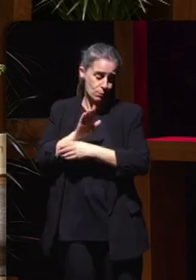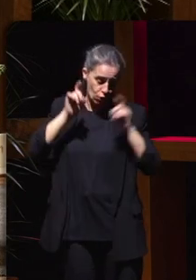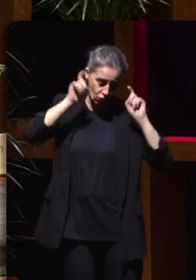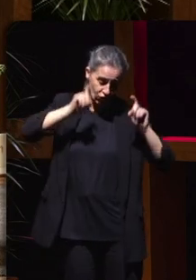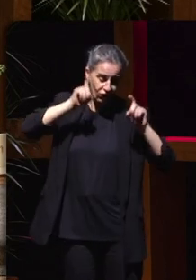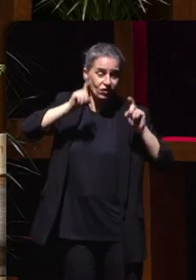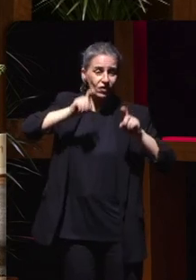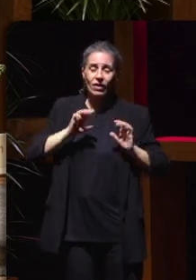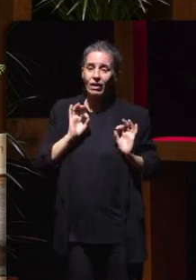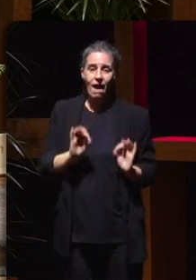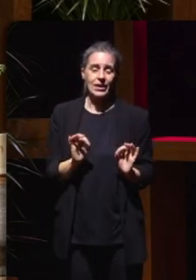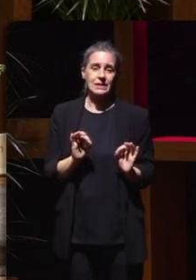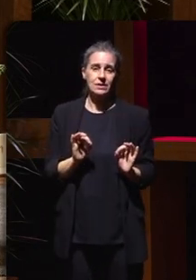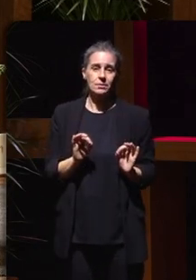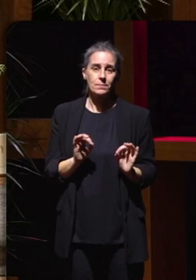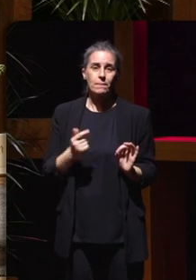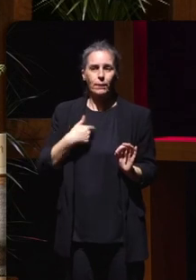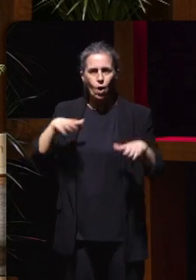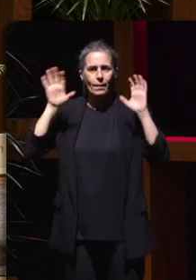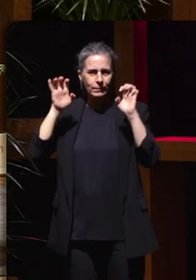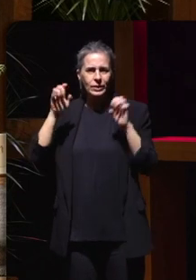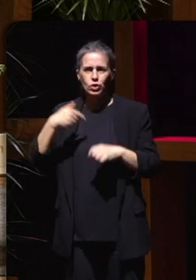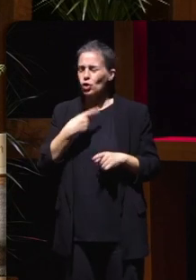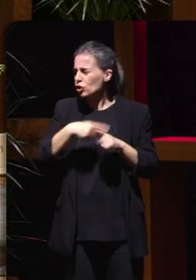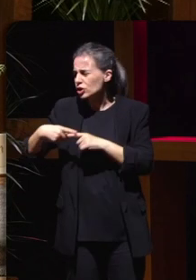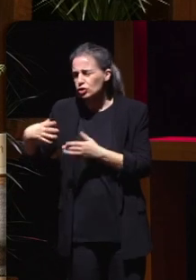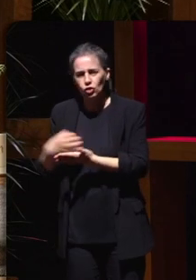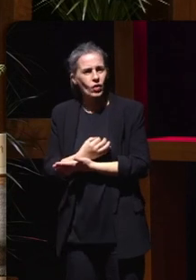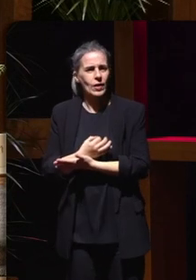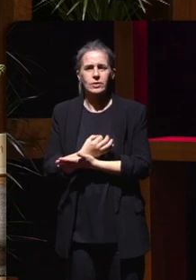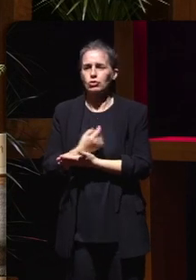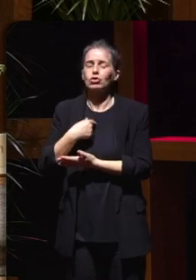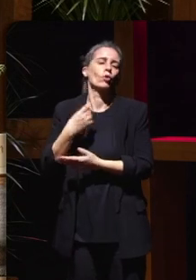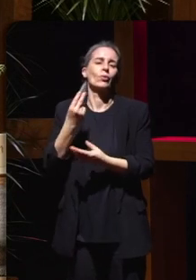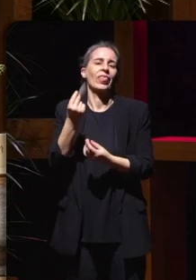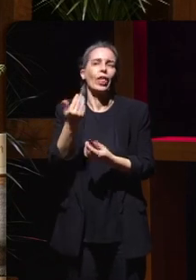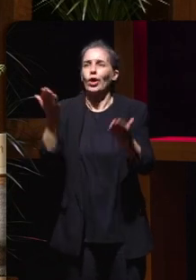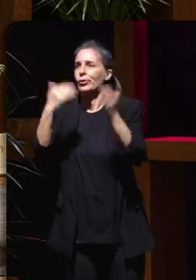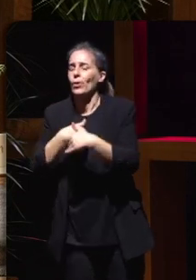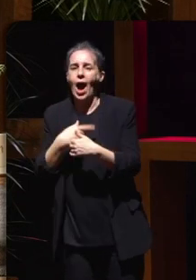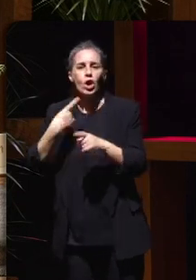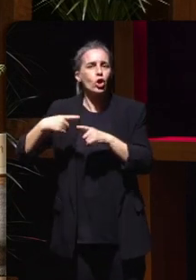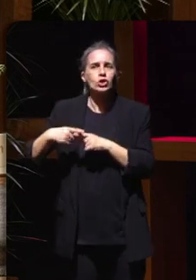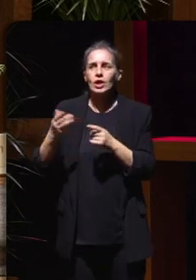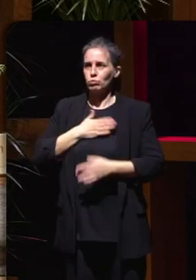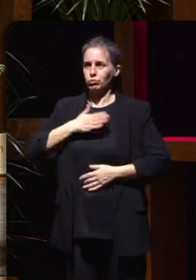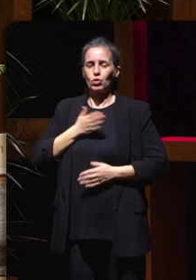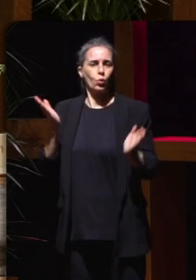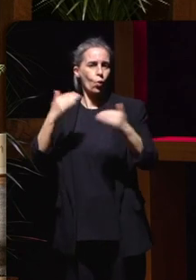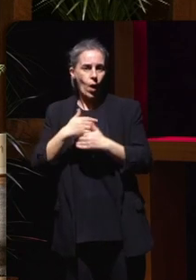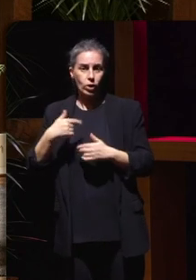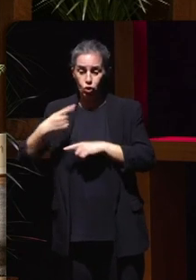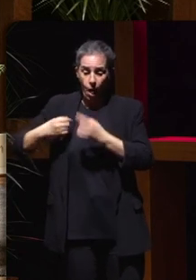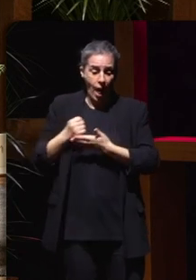pudiese dar a Ela todo que huye a desearle patrimonio no tengo cartas o no tengo nada entonces lo único que podéis